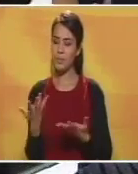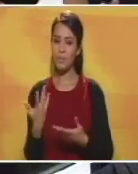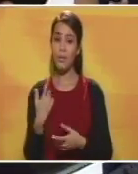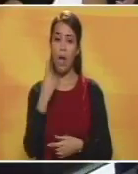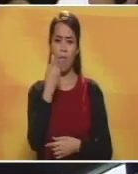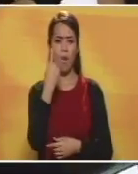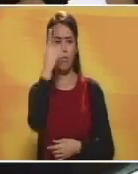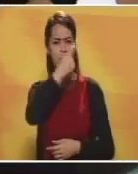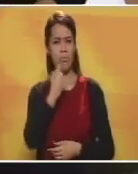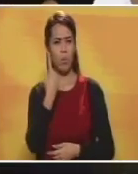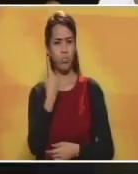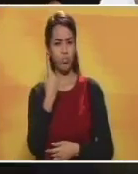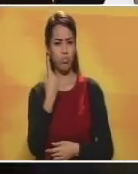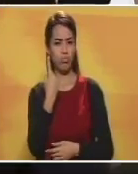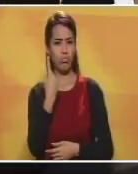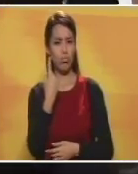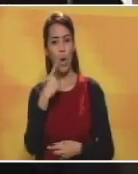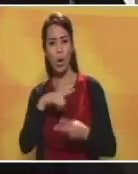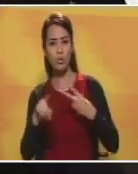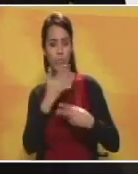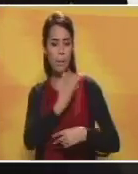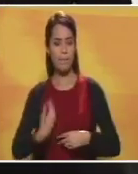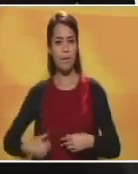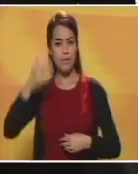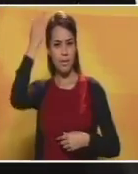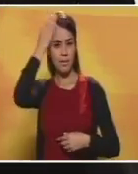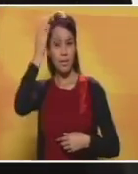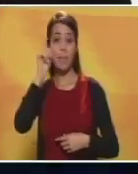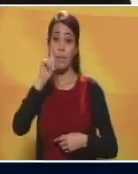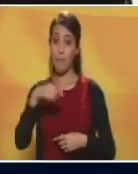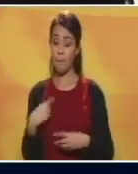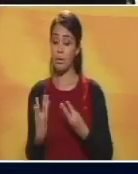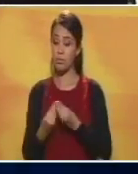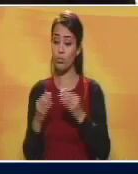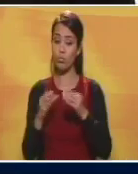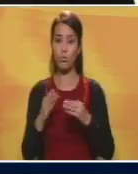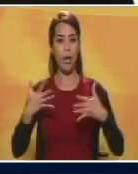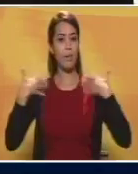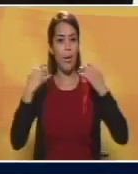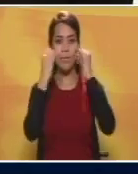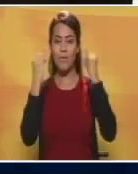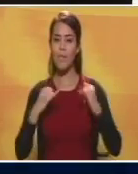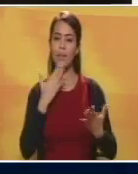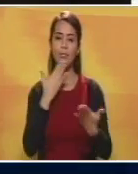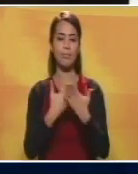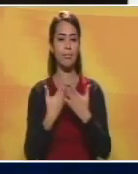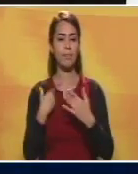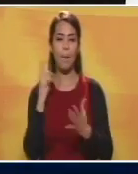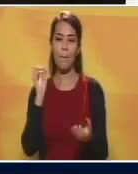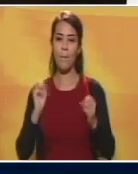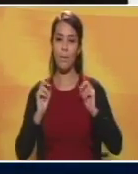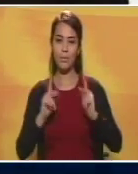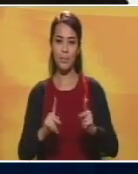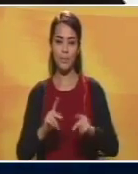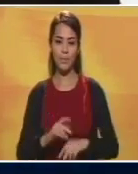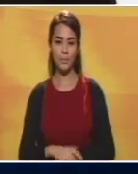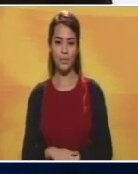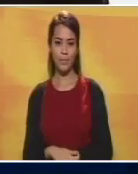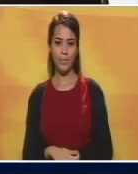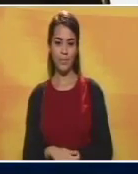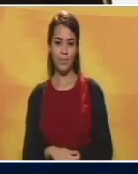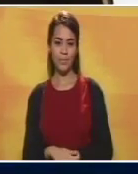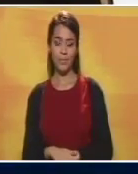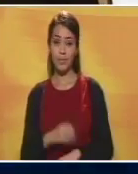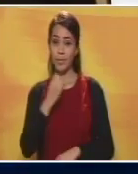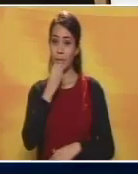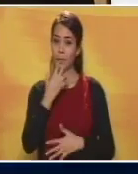cara. Así es. María Gabriela Isler, que también está con nosotros. Muy bien, muy contenta, muy feliz, agradecida por esta oportunidad. Y